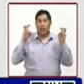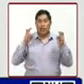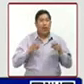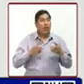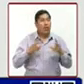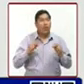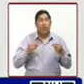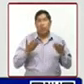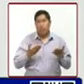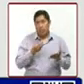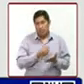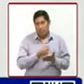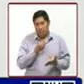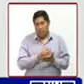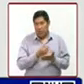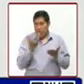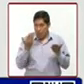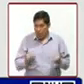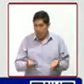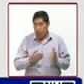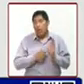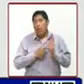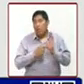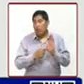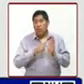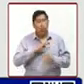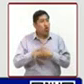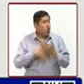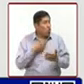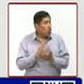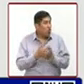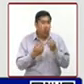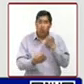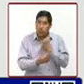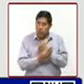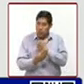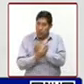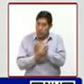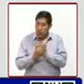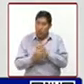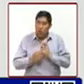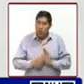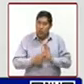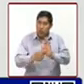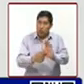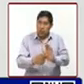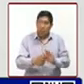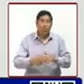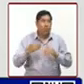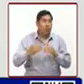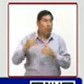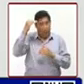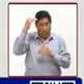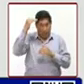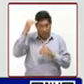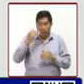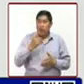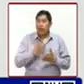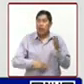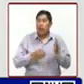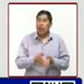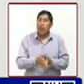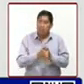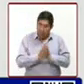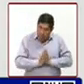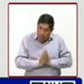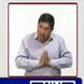iliquidez. Aquí mostramos que todas las entidades financieras muestran un índice de liquidez por encima de lo que te